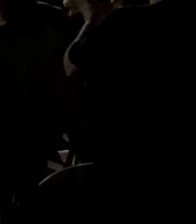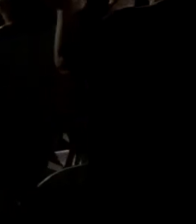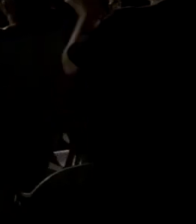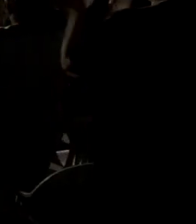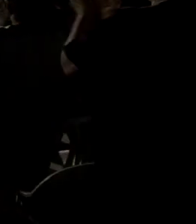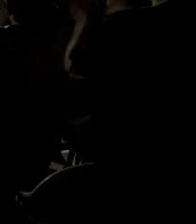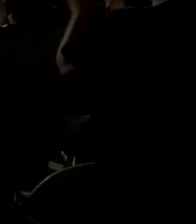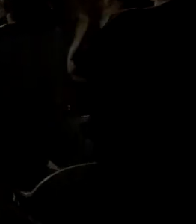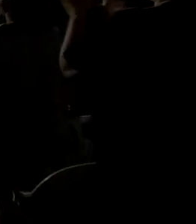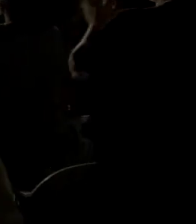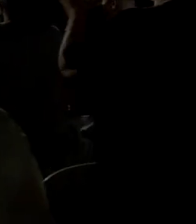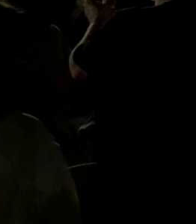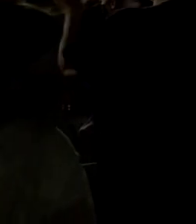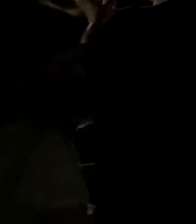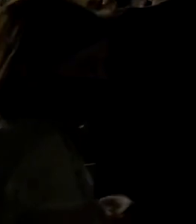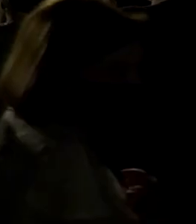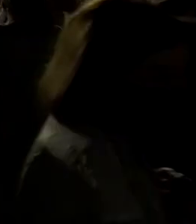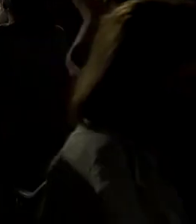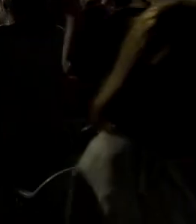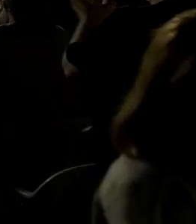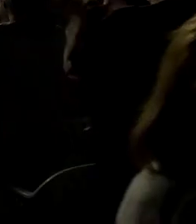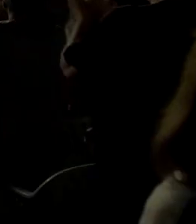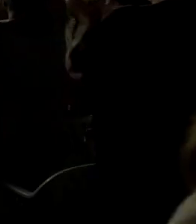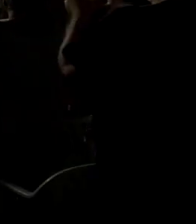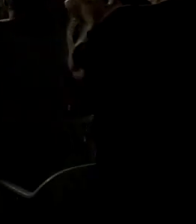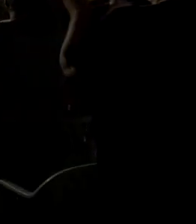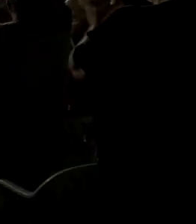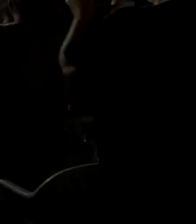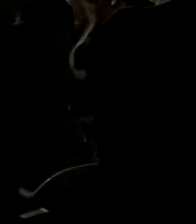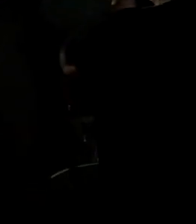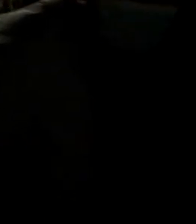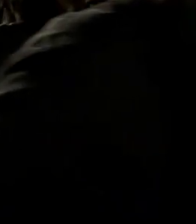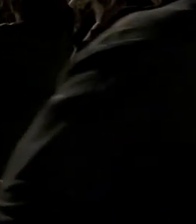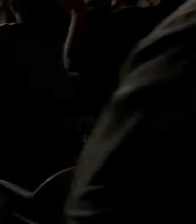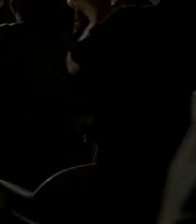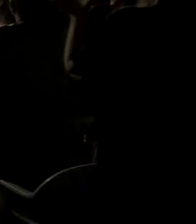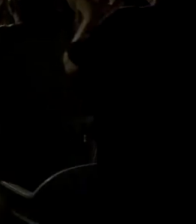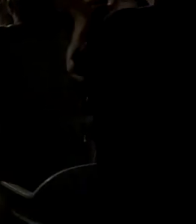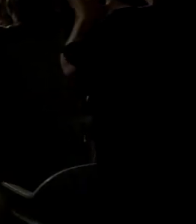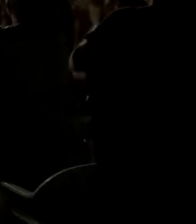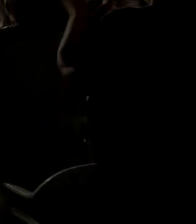Muchas gracias. Gracias.